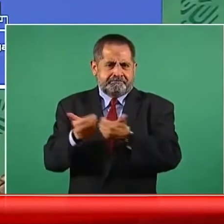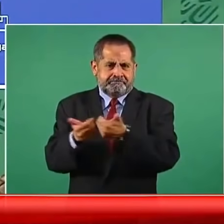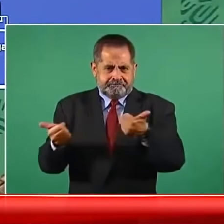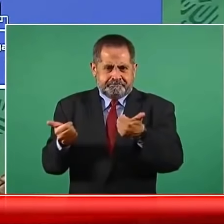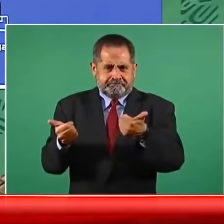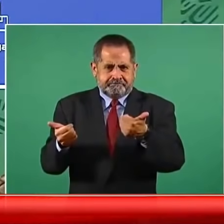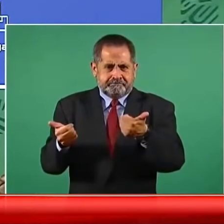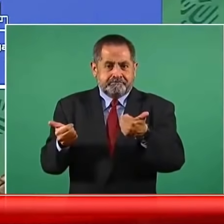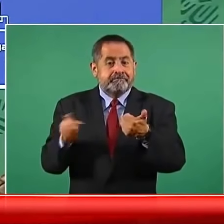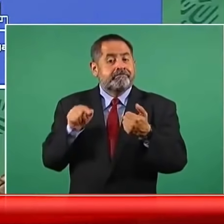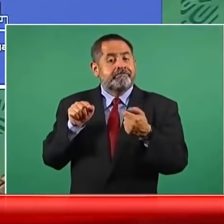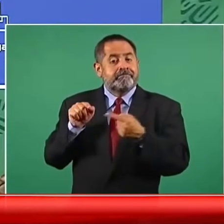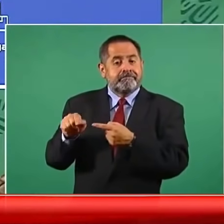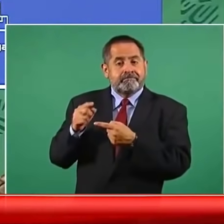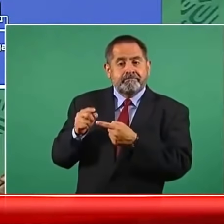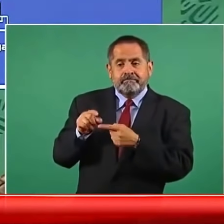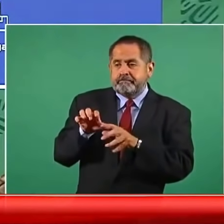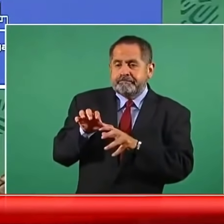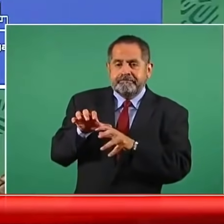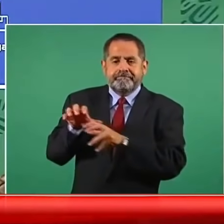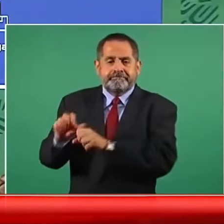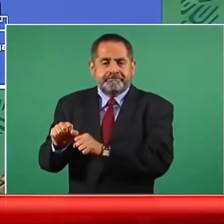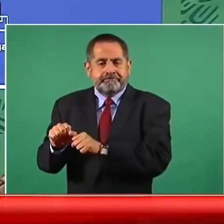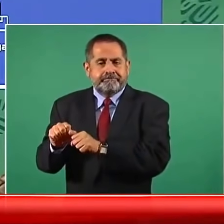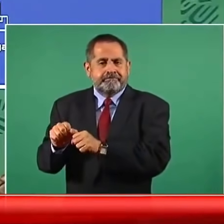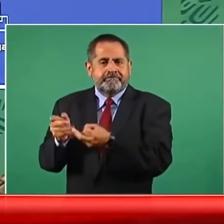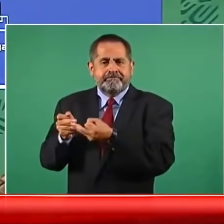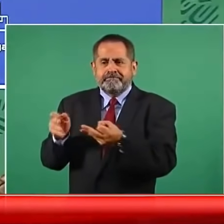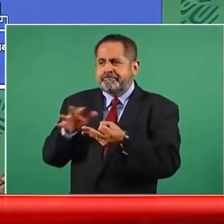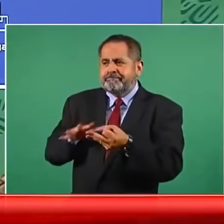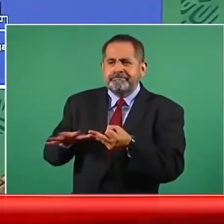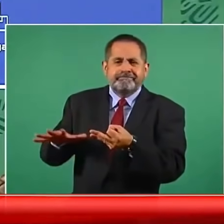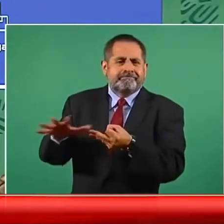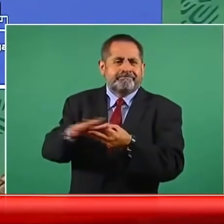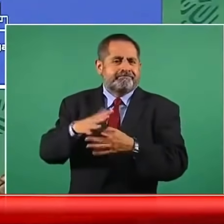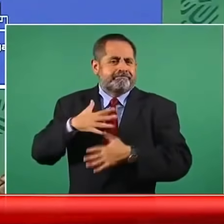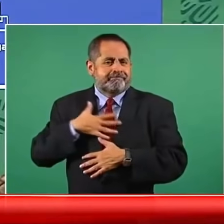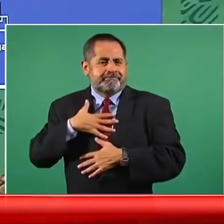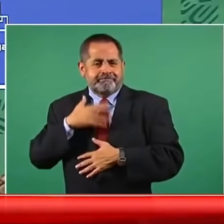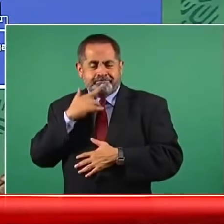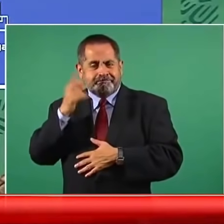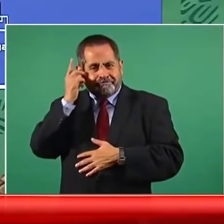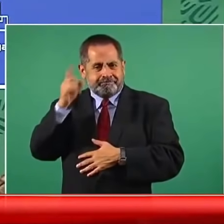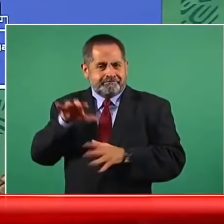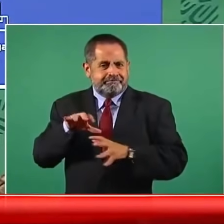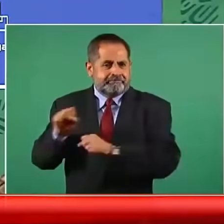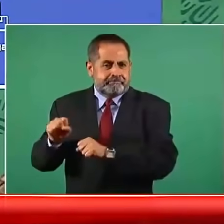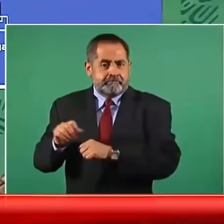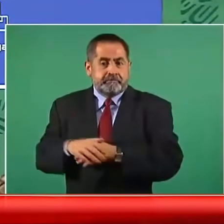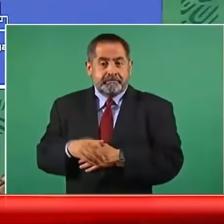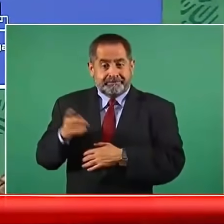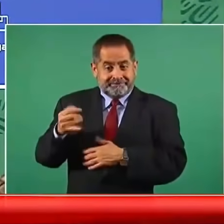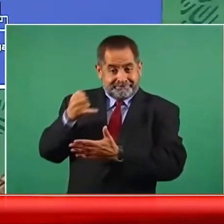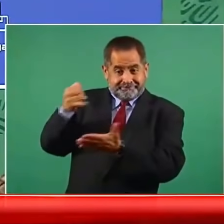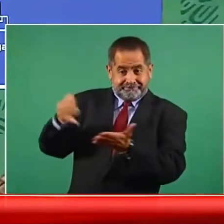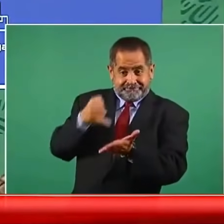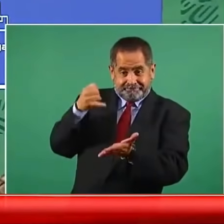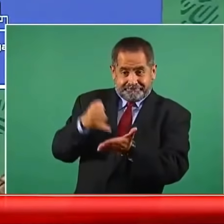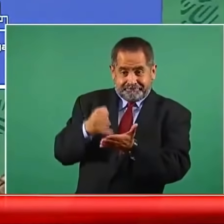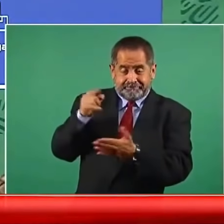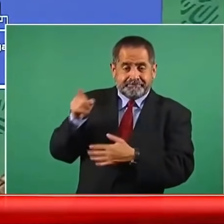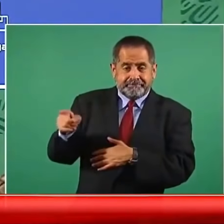porque querían quedarse con todas las tierras. Esta isla